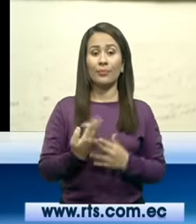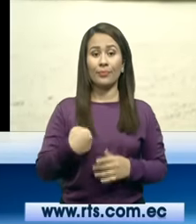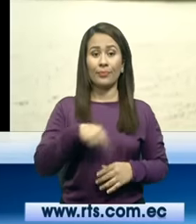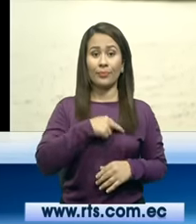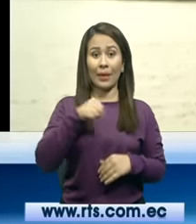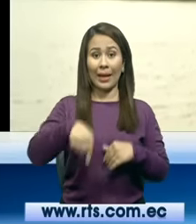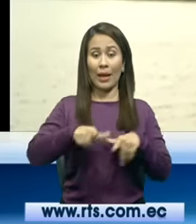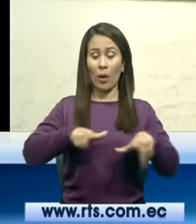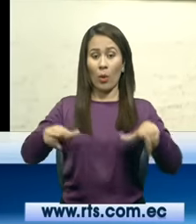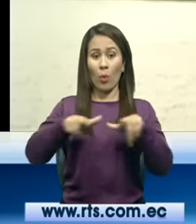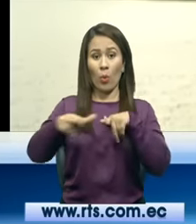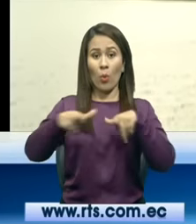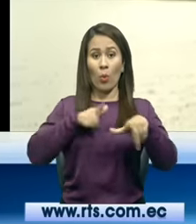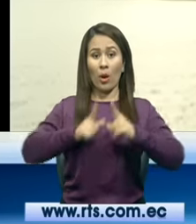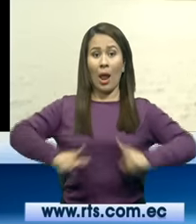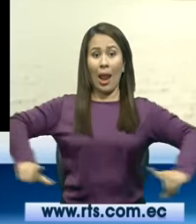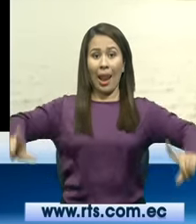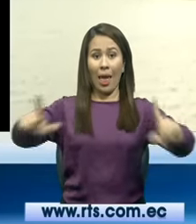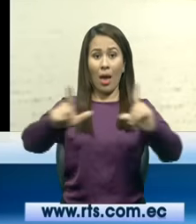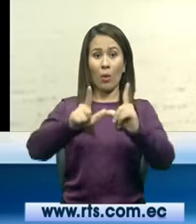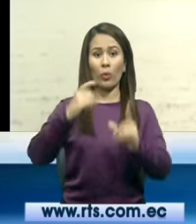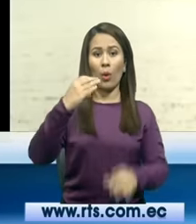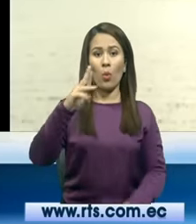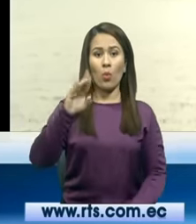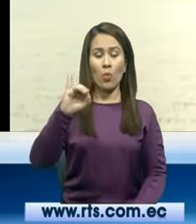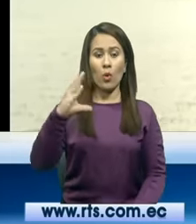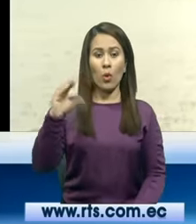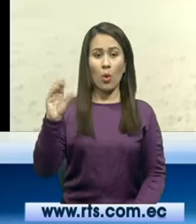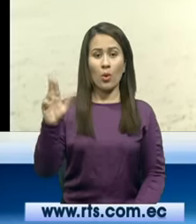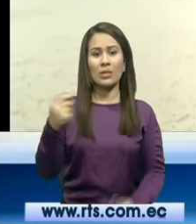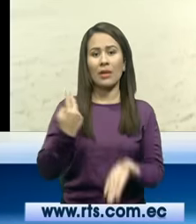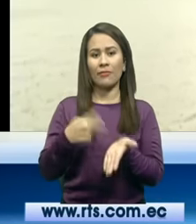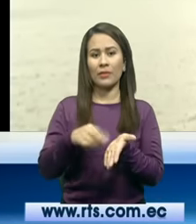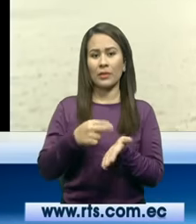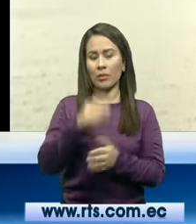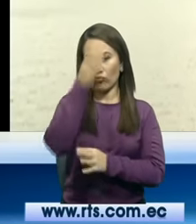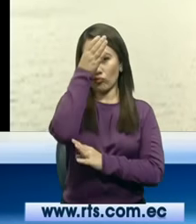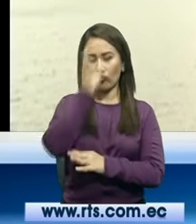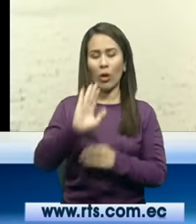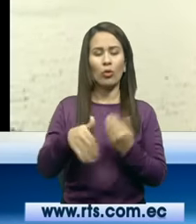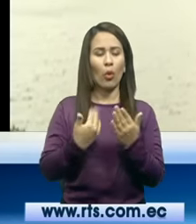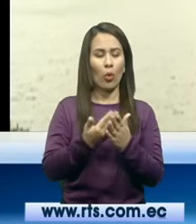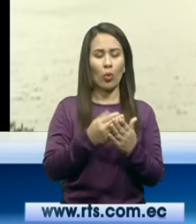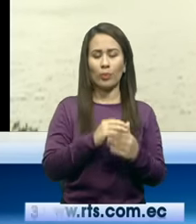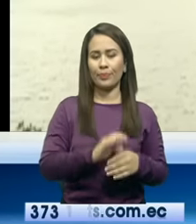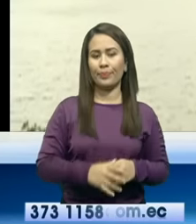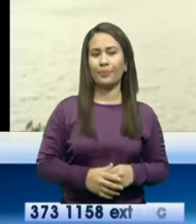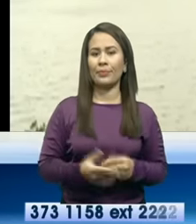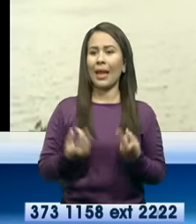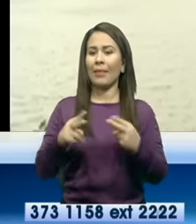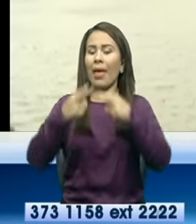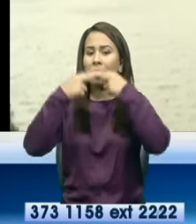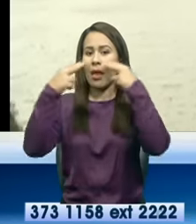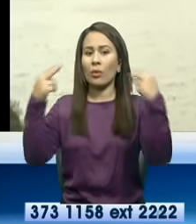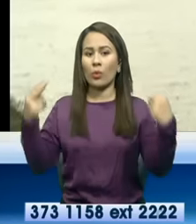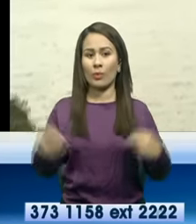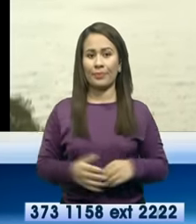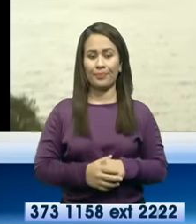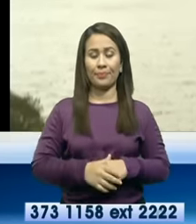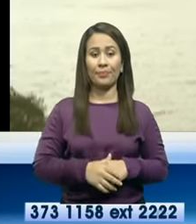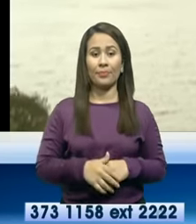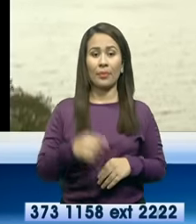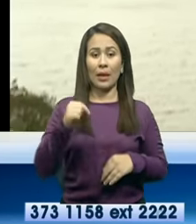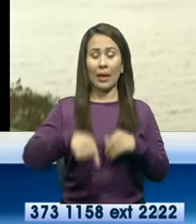los 220 atractivos turísticos del Cantón Cotacachi, que se dividen entre culturales y naturales. Dentro de esto